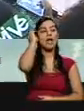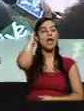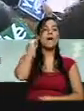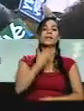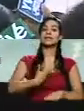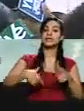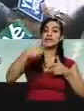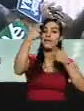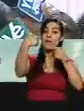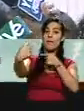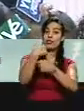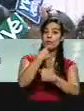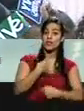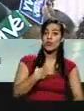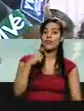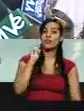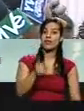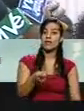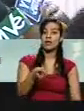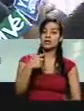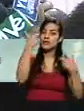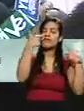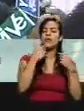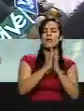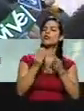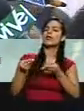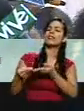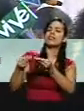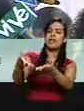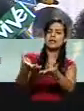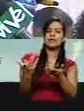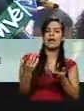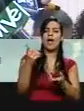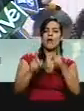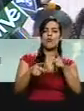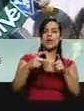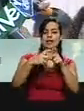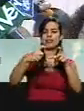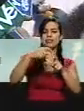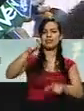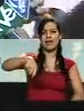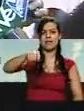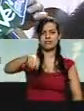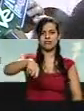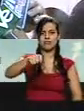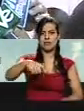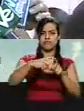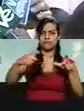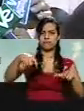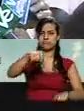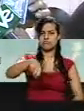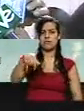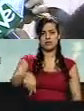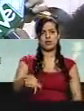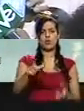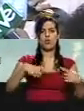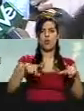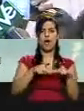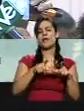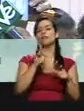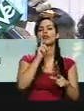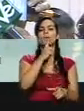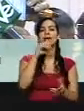Chávez, entregando a nombre de él los primer lote de 52 tarjetas en este refugio de La Carlota, en donde